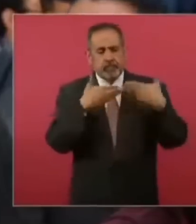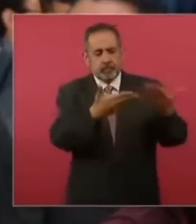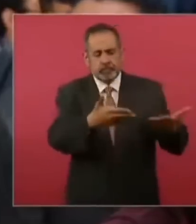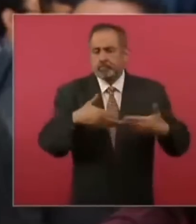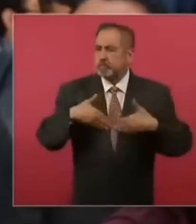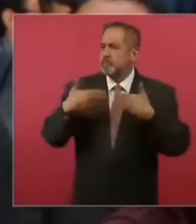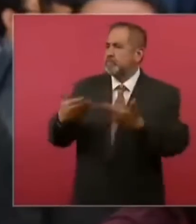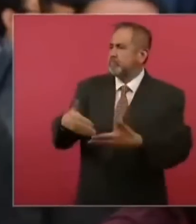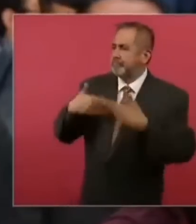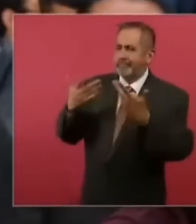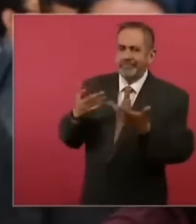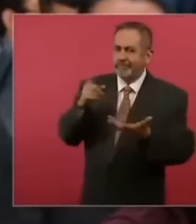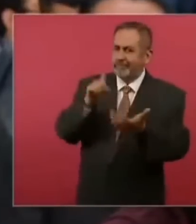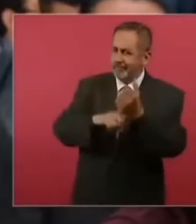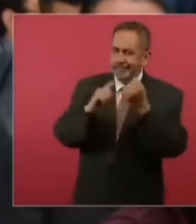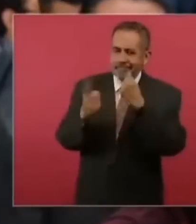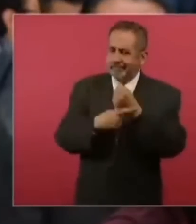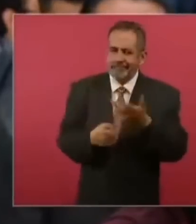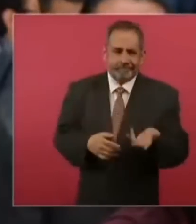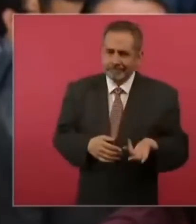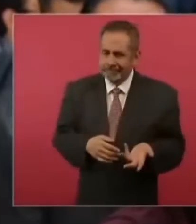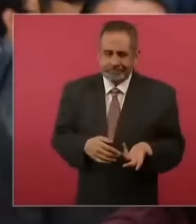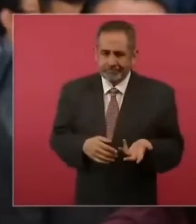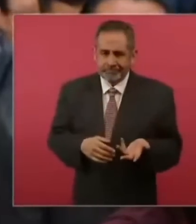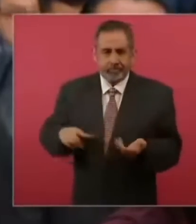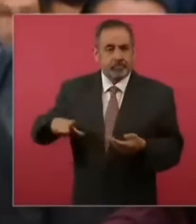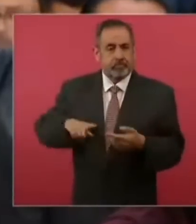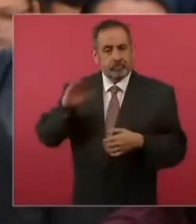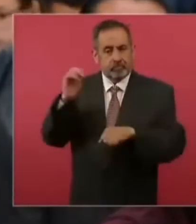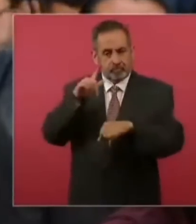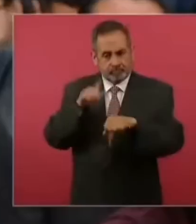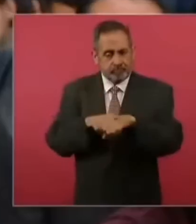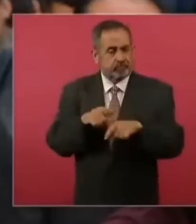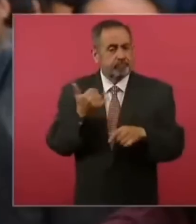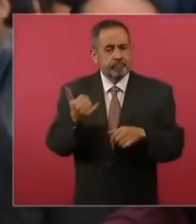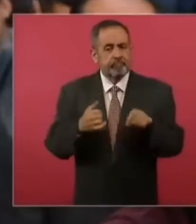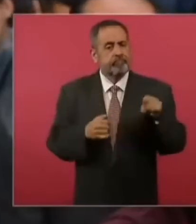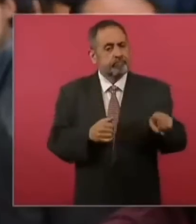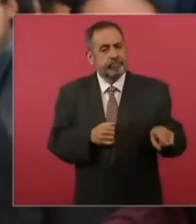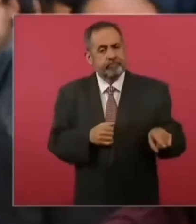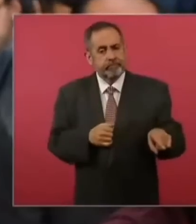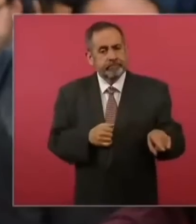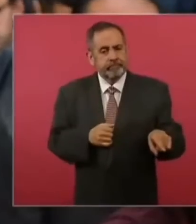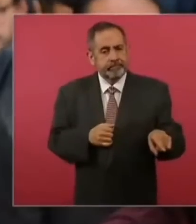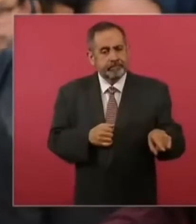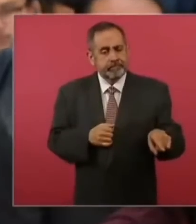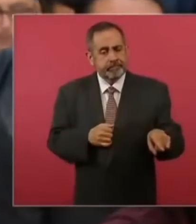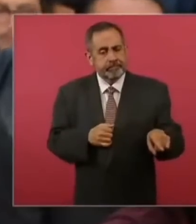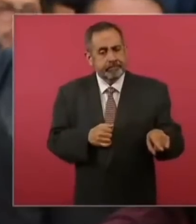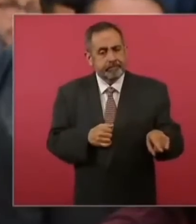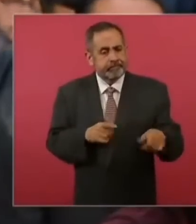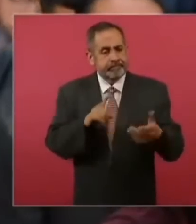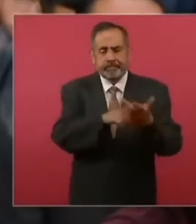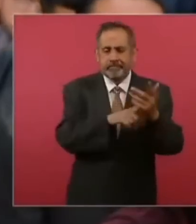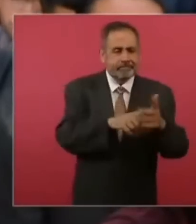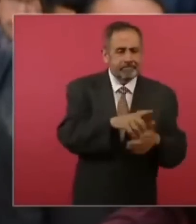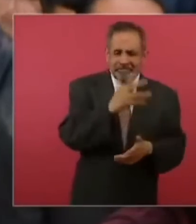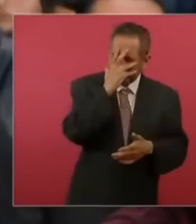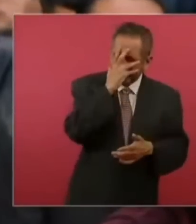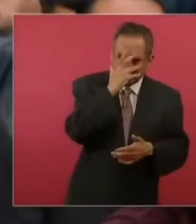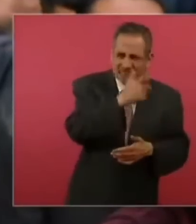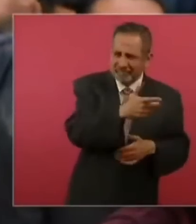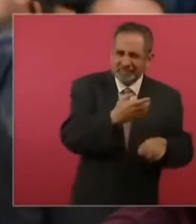gobiernos estatales, pero entre la diplomacia del gobierno federal y la desfachatez del